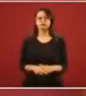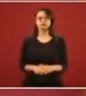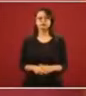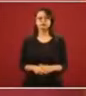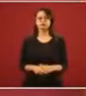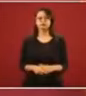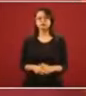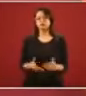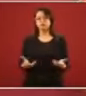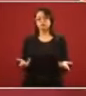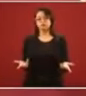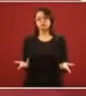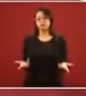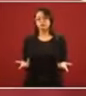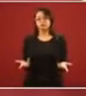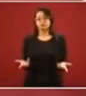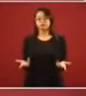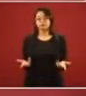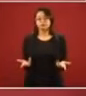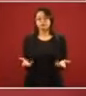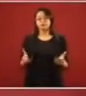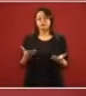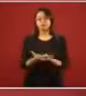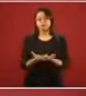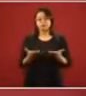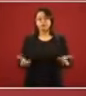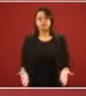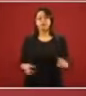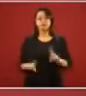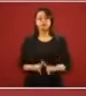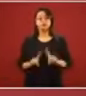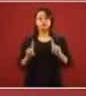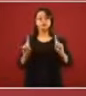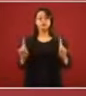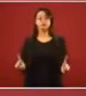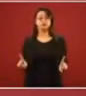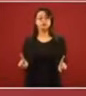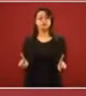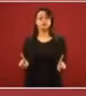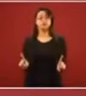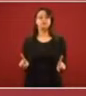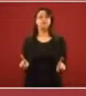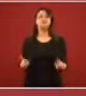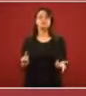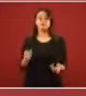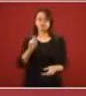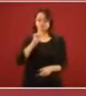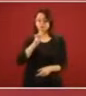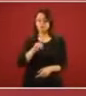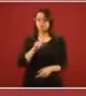Entonces, es distinto, por eso también le pido a las